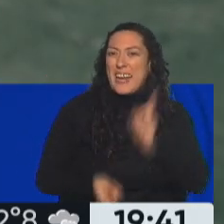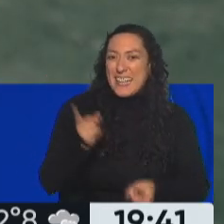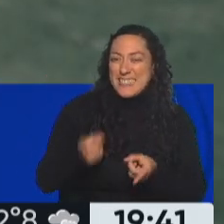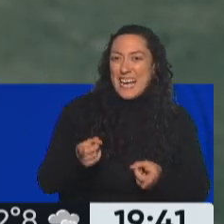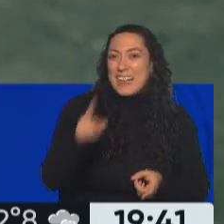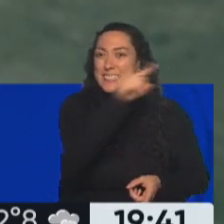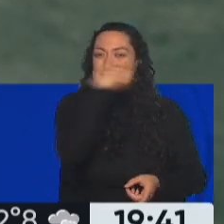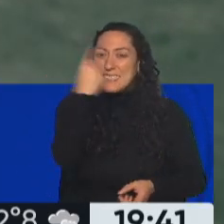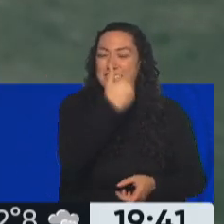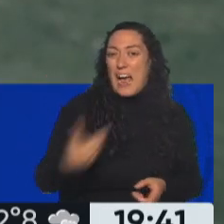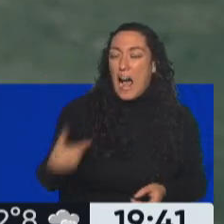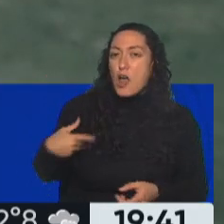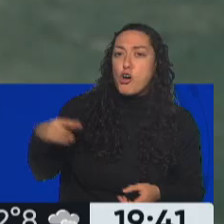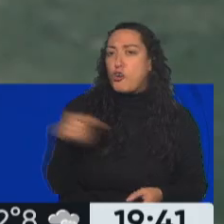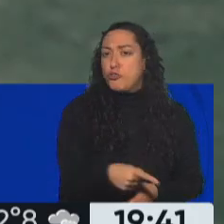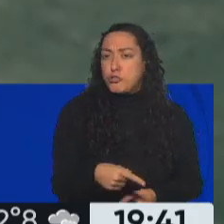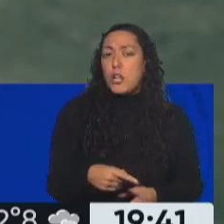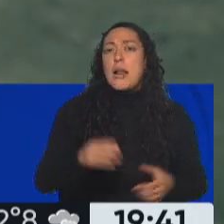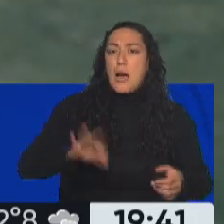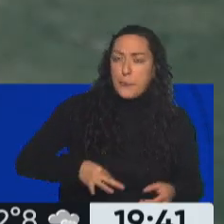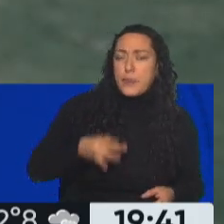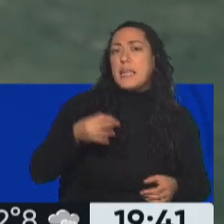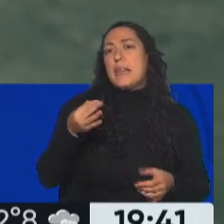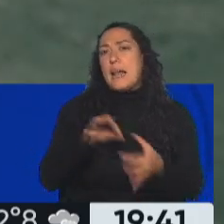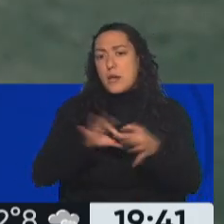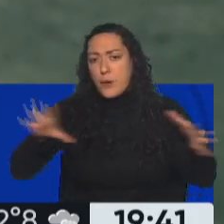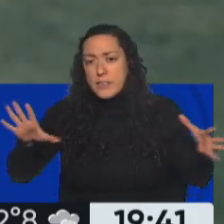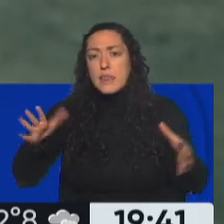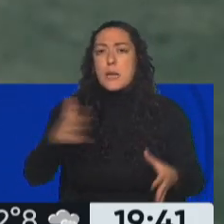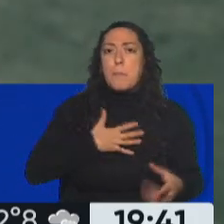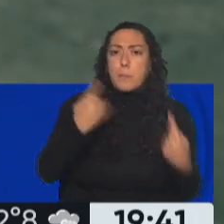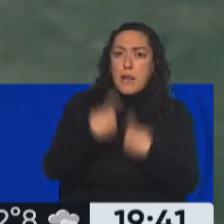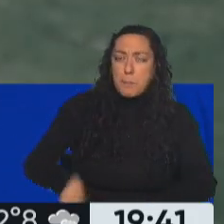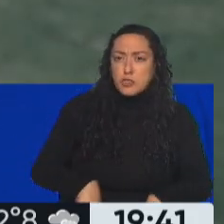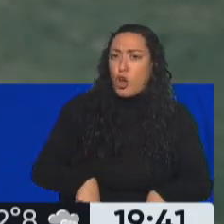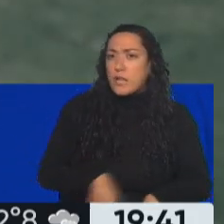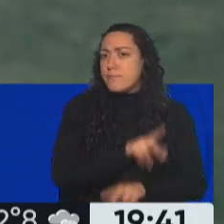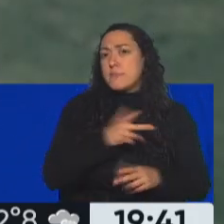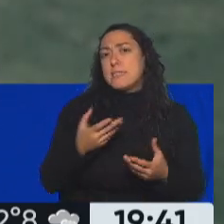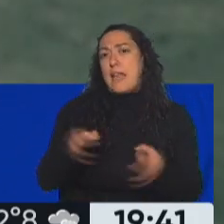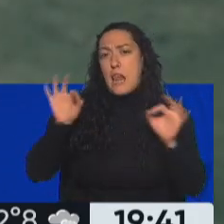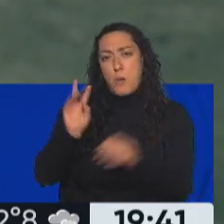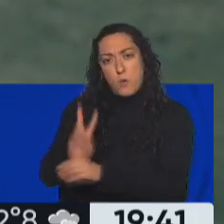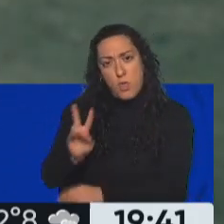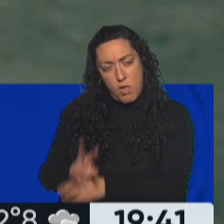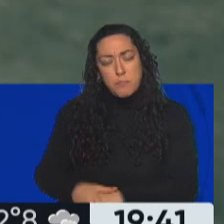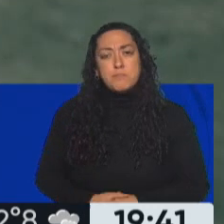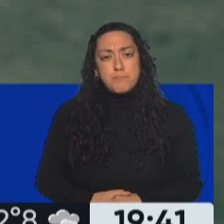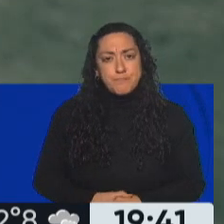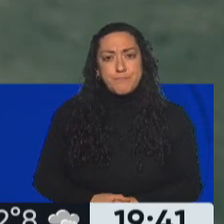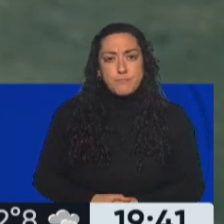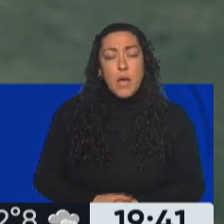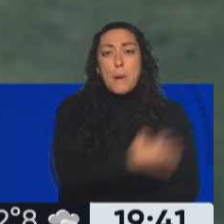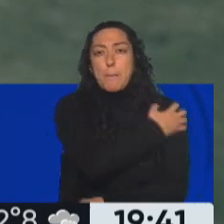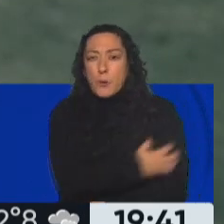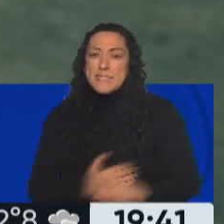Estados-nación y violentan el derecho a la vida, a la libertad y a la propiedad de las personas. Es una agenda que pretende solucionar la pobreza,